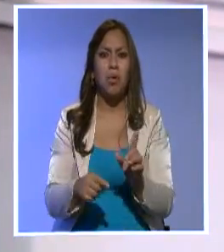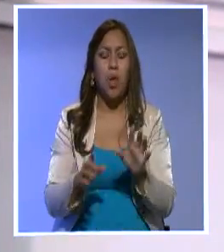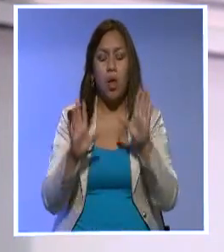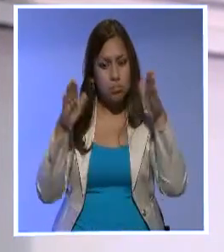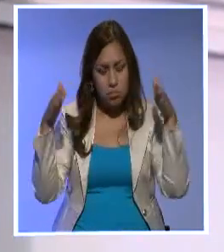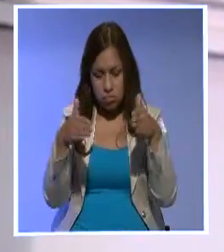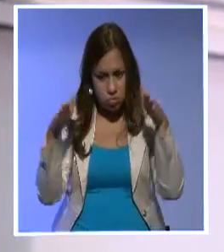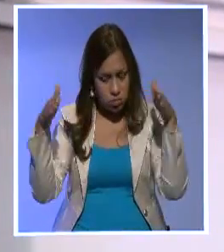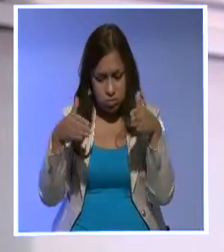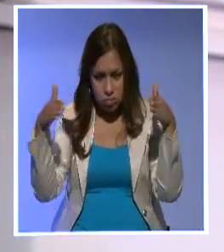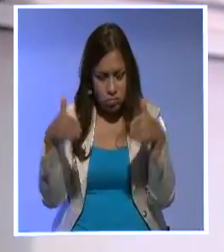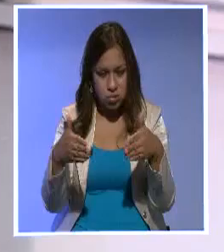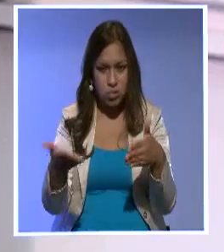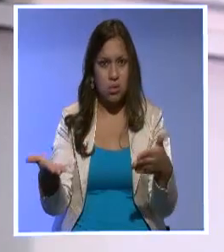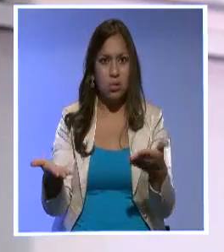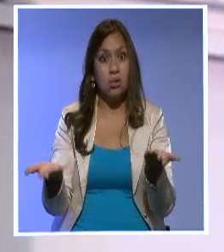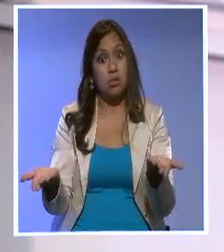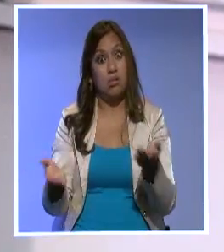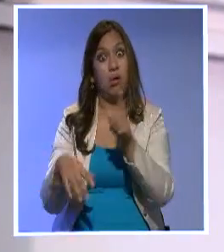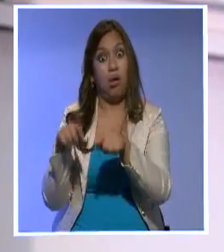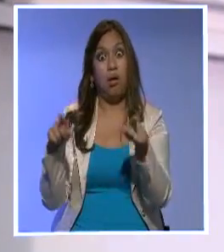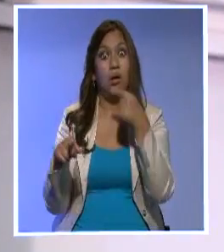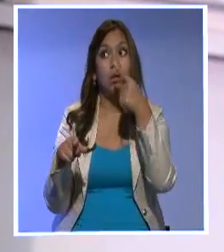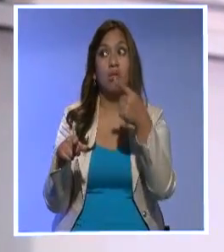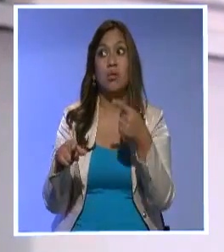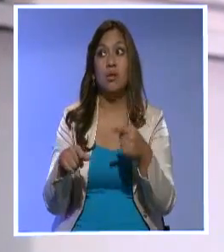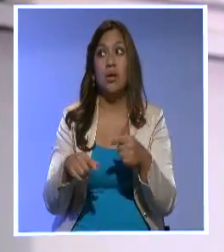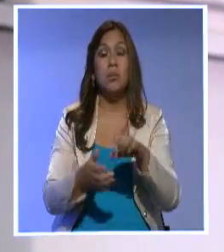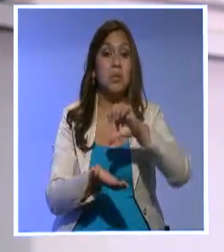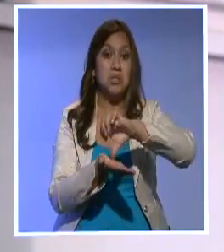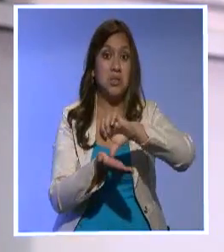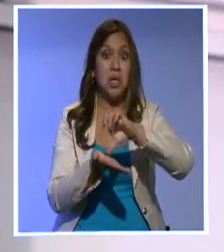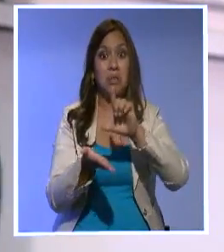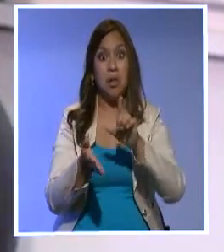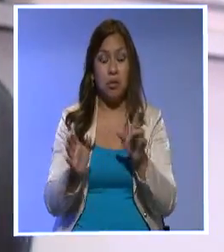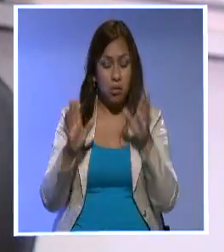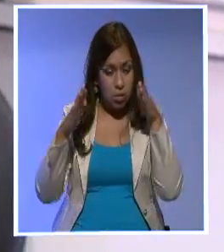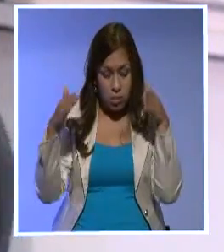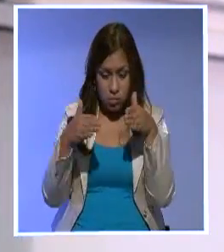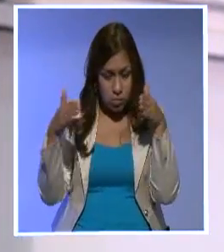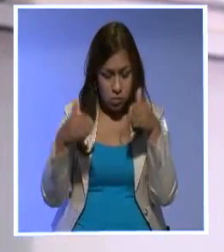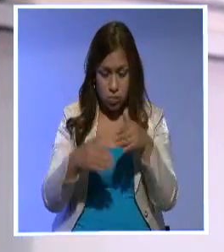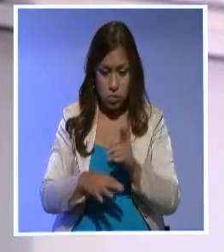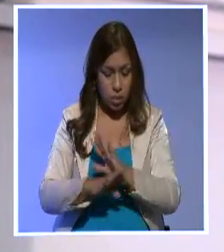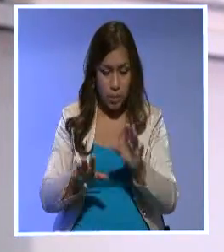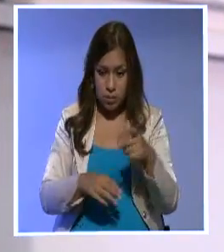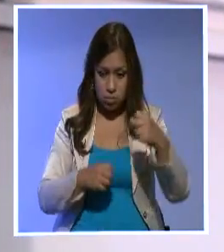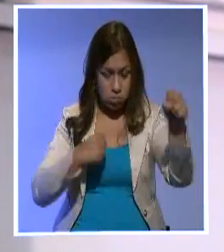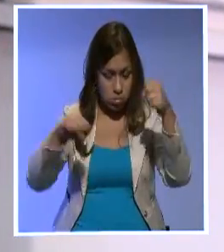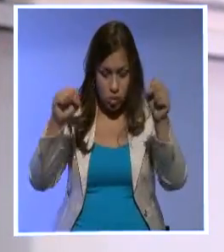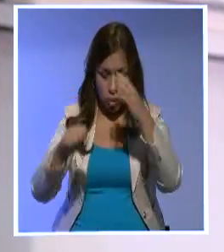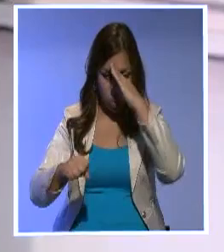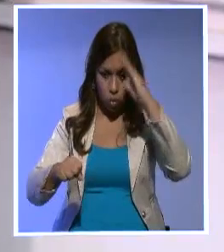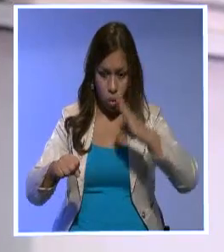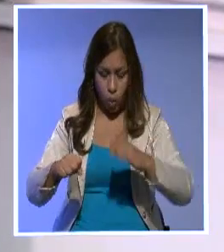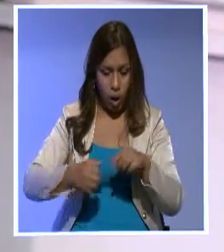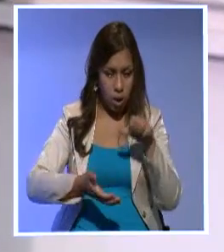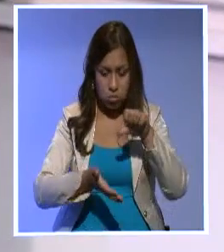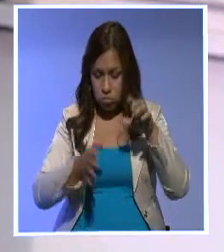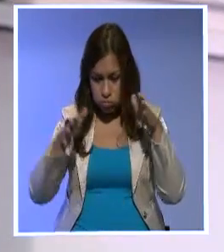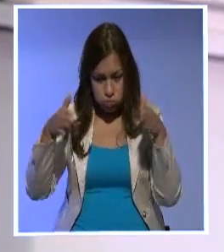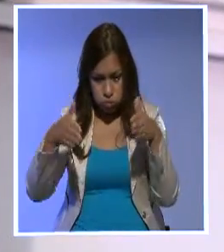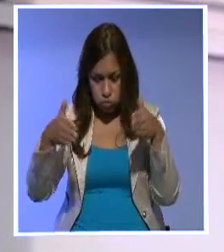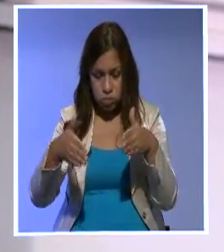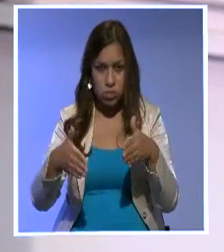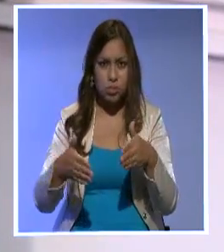especialmente a quienes se han denominado como citadinos frente a un gran trabajo de la ruralidad y ojalá cada vez más es intercambio